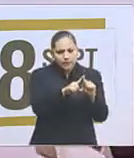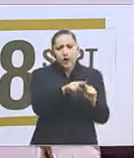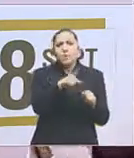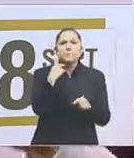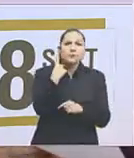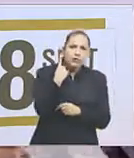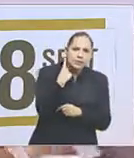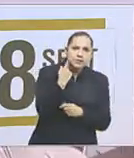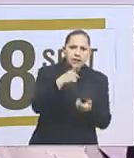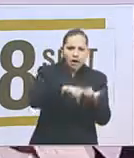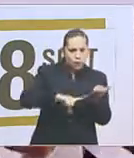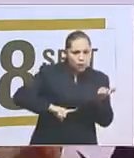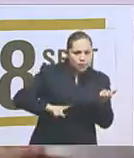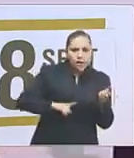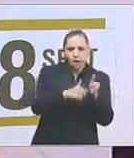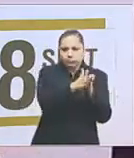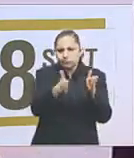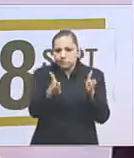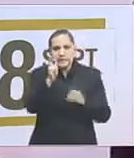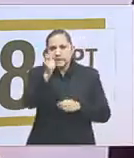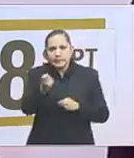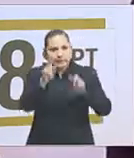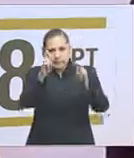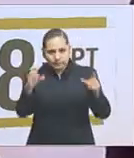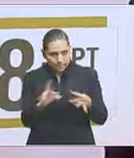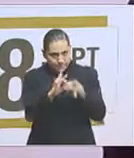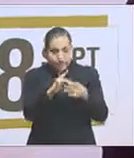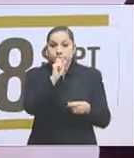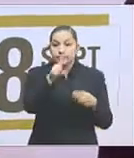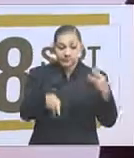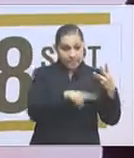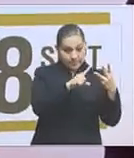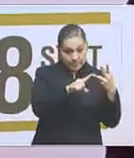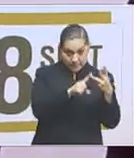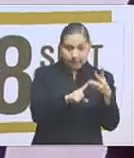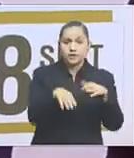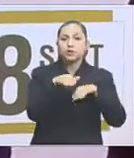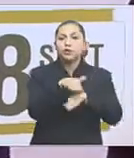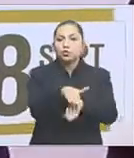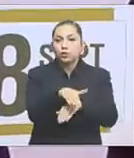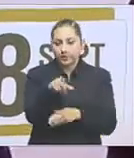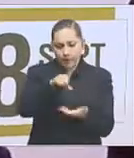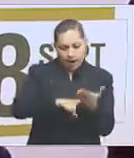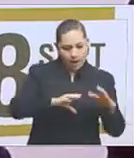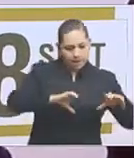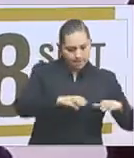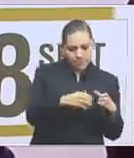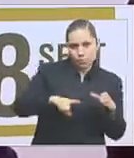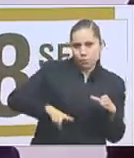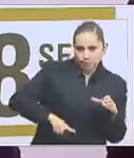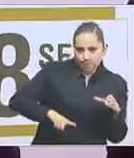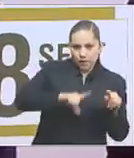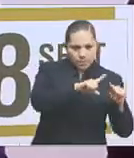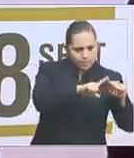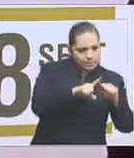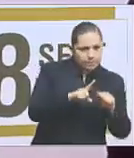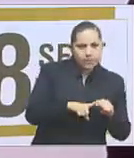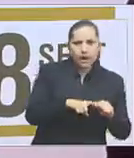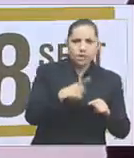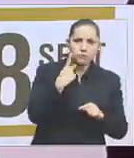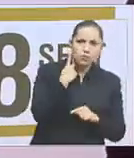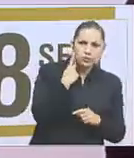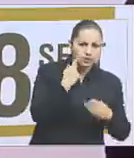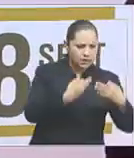por último quisiera compartir algunas reflexiones sobre cómo responder desde el sector público ante esta realidad